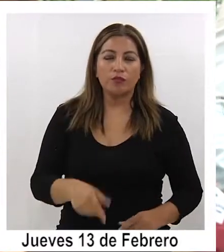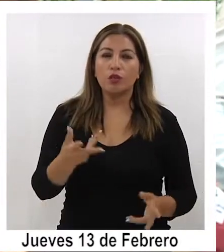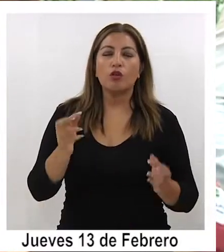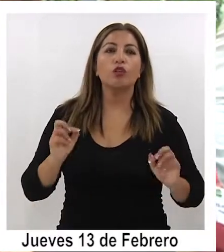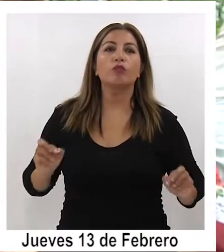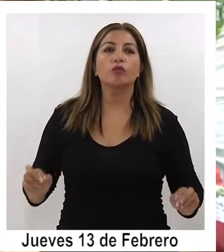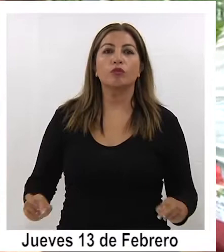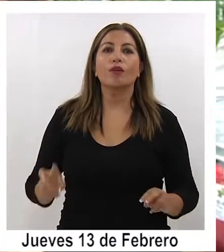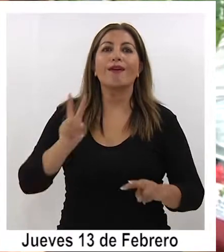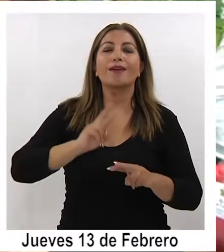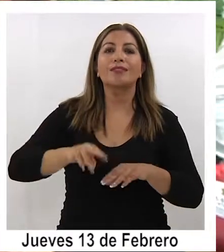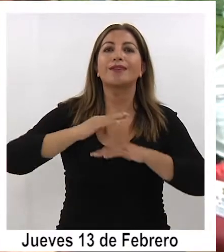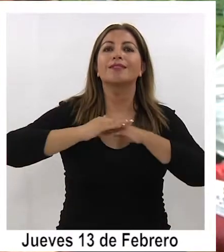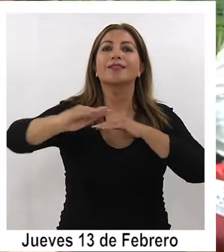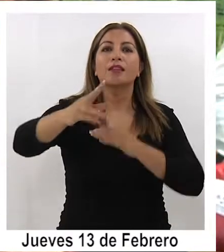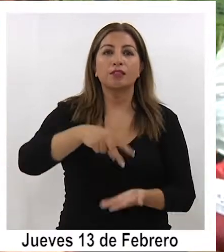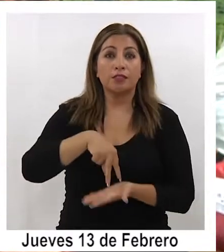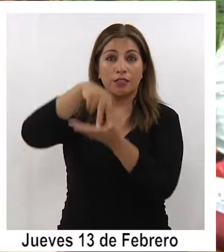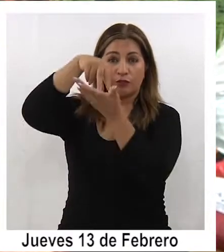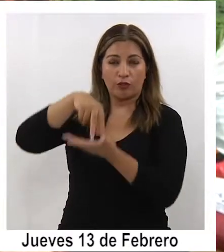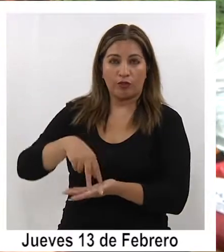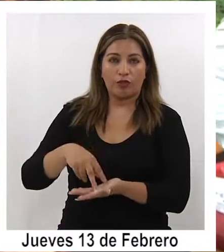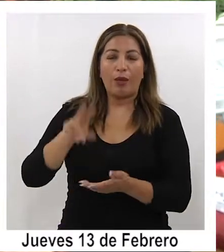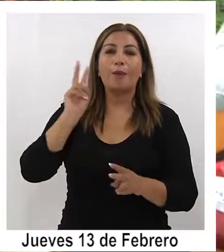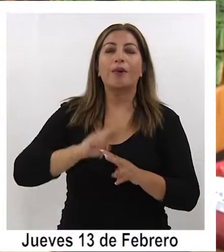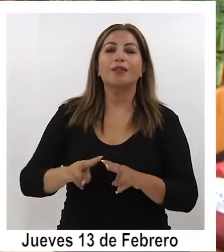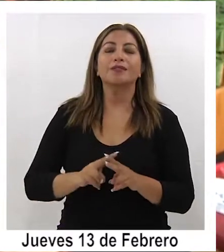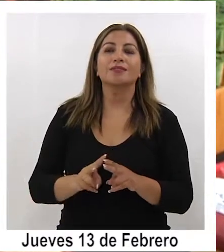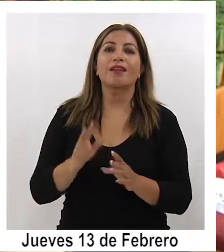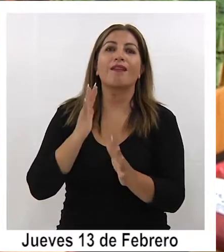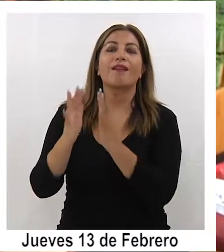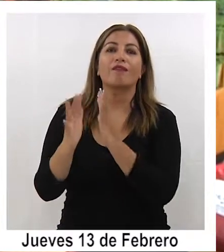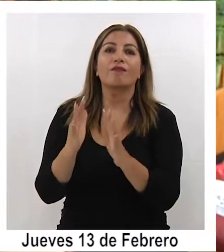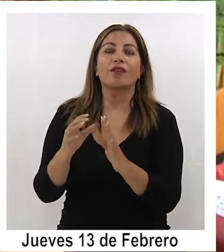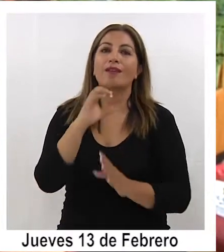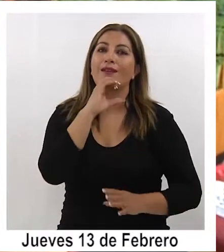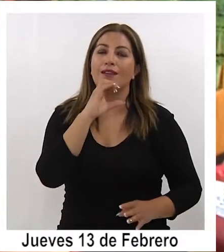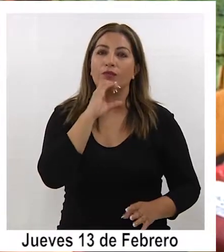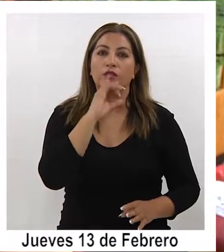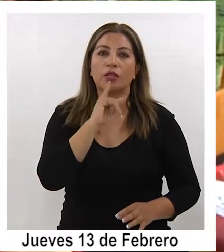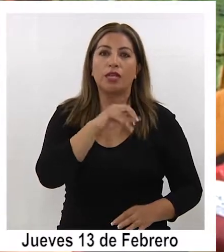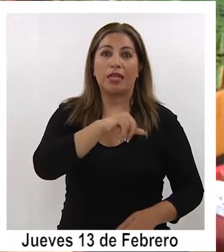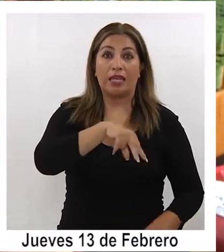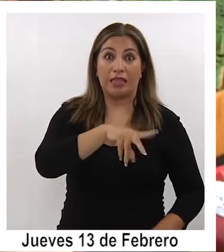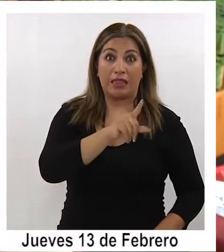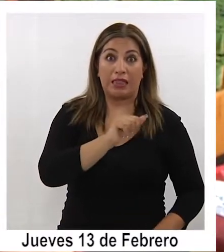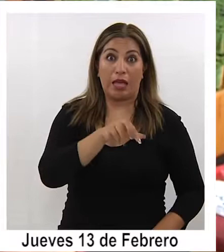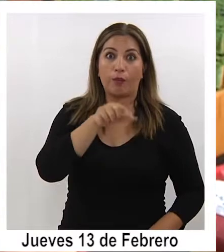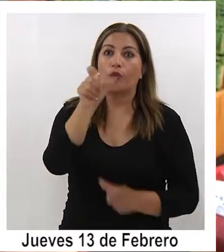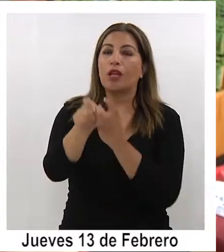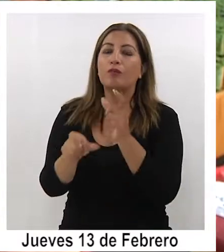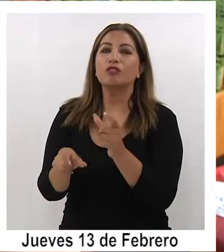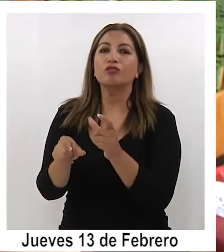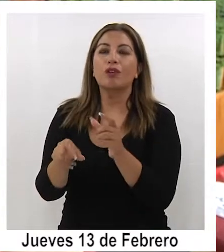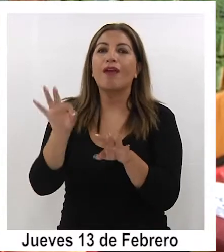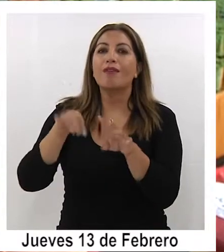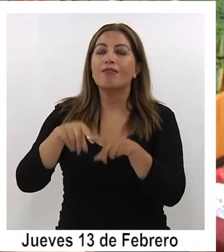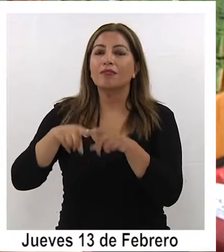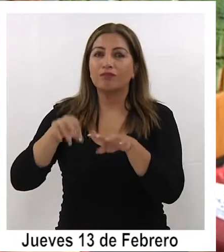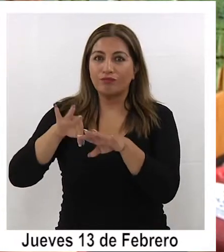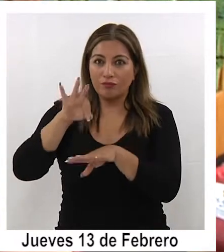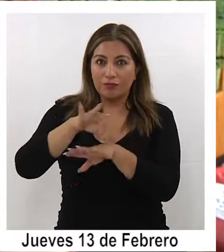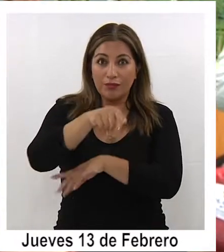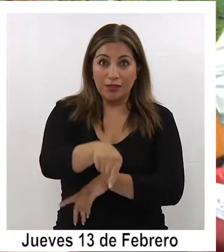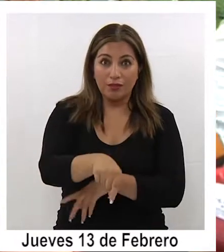la posibilidad de ocupar la explanada de SOFRI para instalar el mercado campesino de INDAP con nuestros productores y agricultores y usuarios.